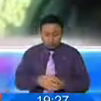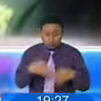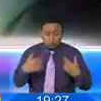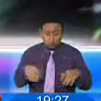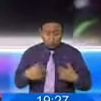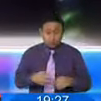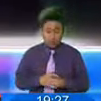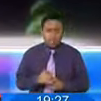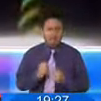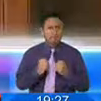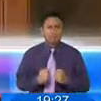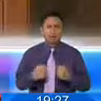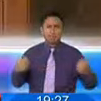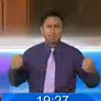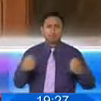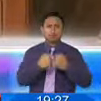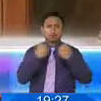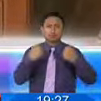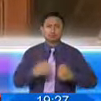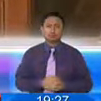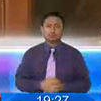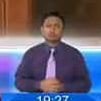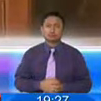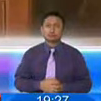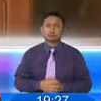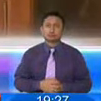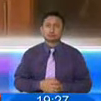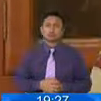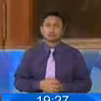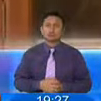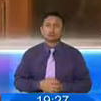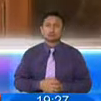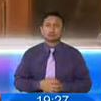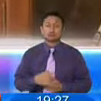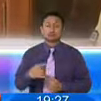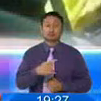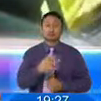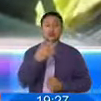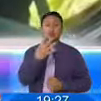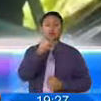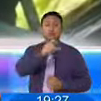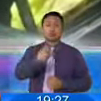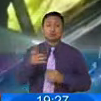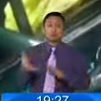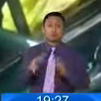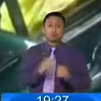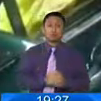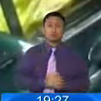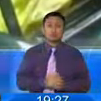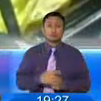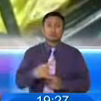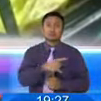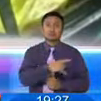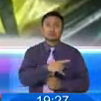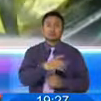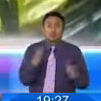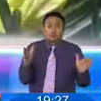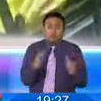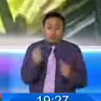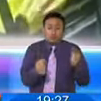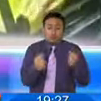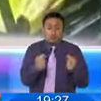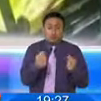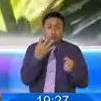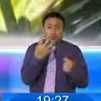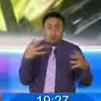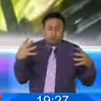del accidente de tránsito. En el hecho se suscitó la pérdida de 4 vidas humanas. Los 4 ocupantes del automotor pequeño quedaron